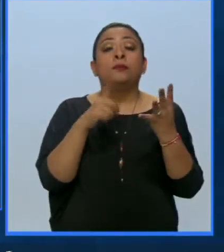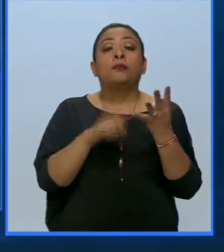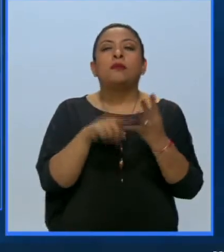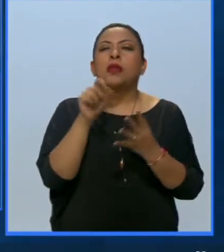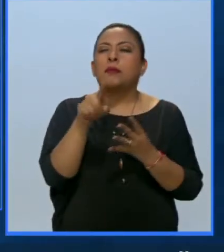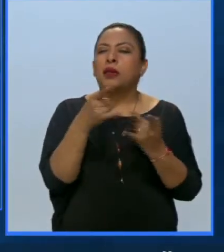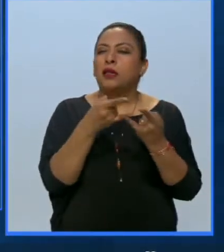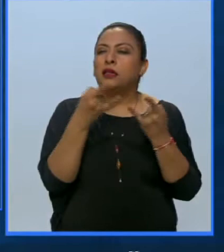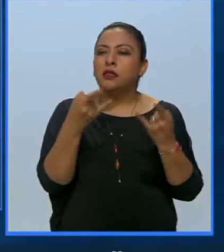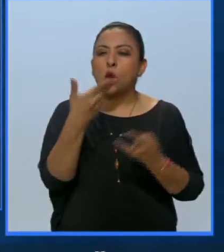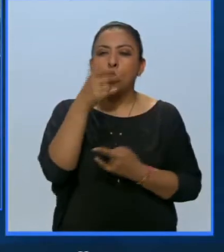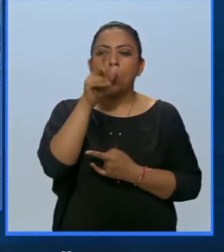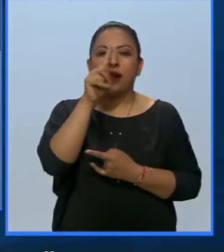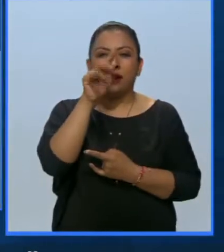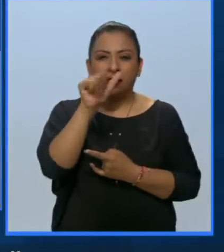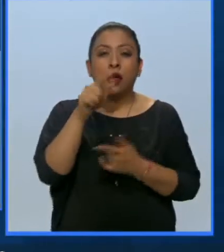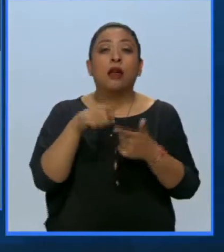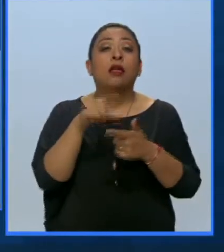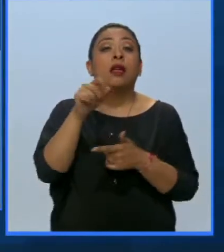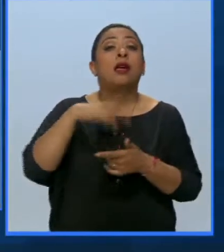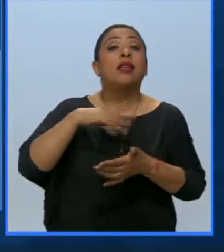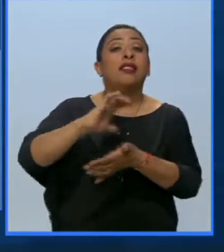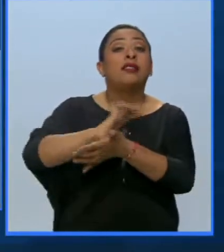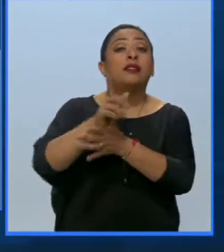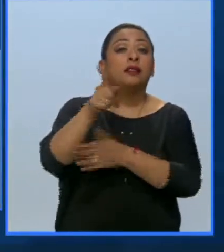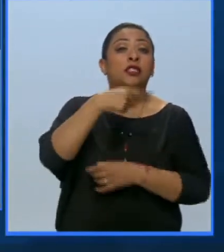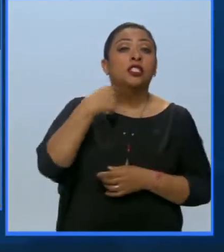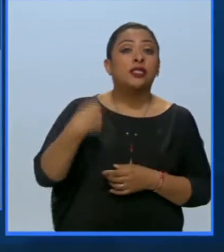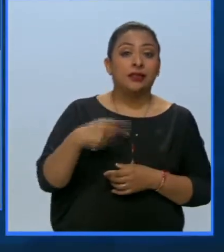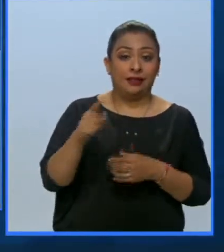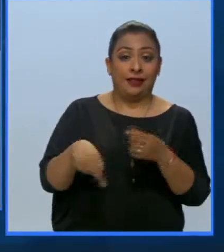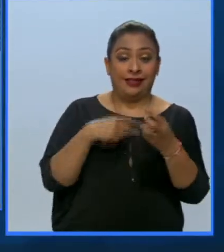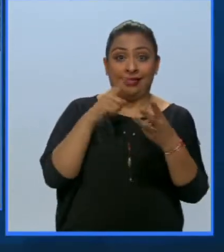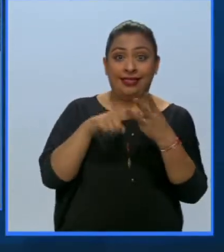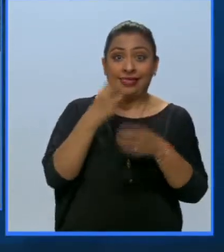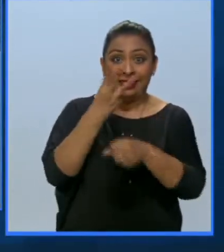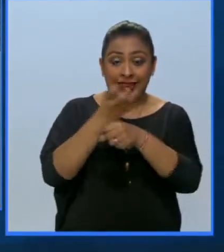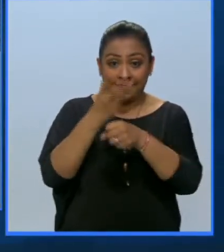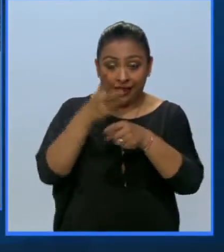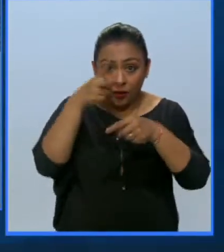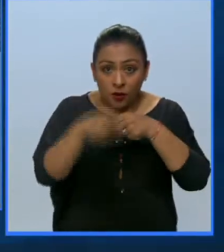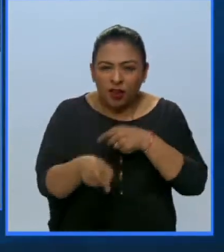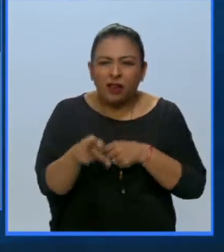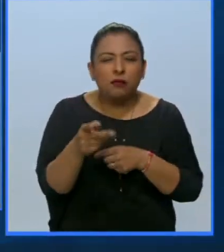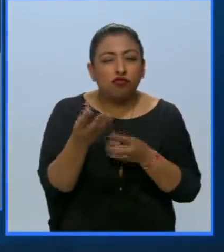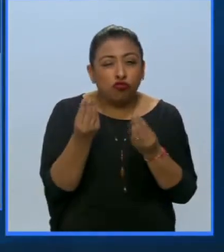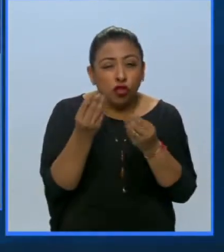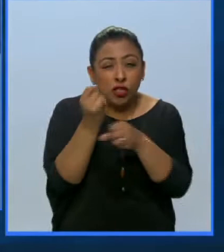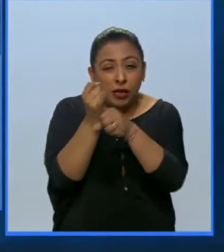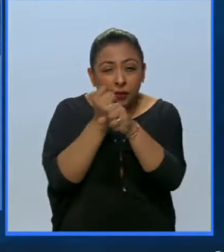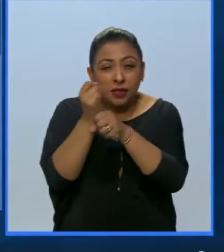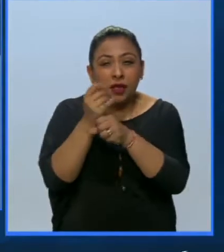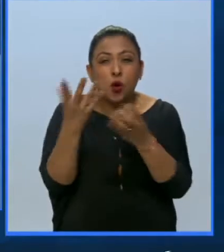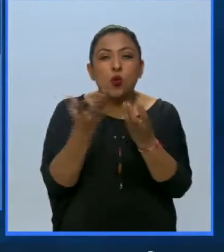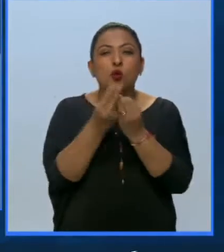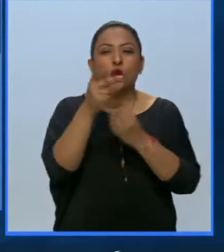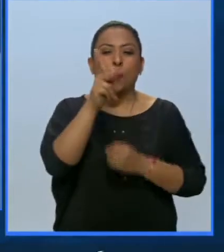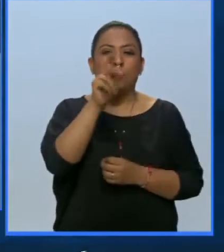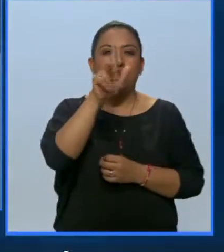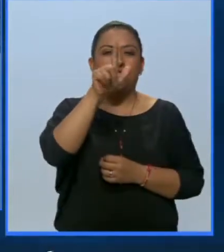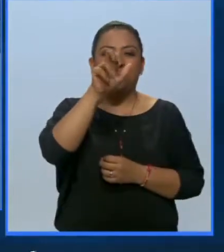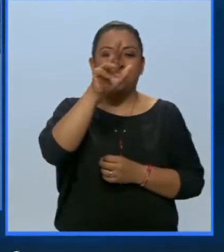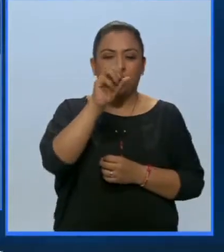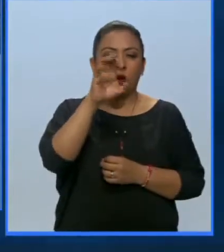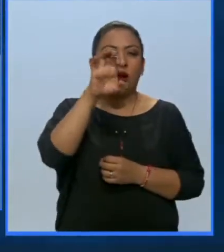por ahí Huerta. Y la discriminación china, que es el tercer episodio, que es algo de lo que no se sabe mucho, con Plutarco Elías Calles, que viene